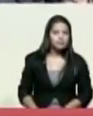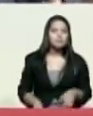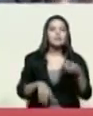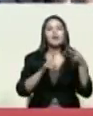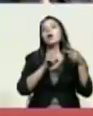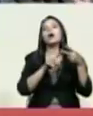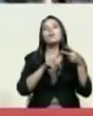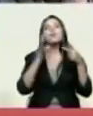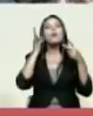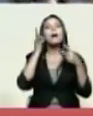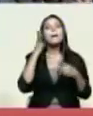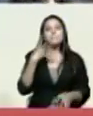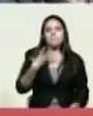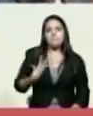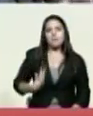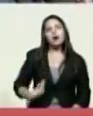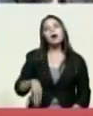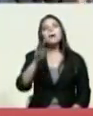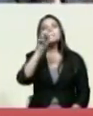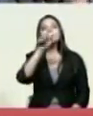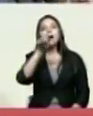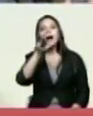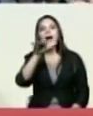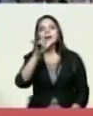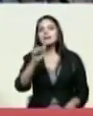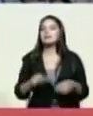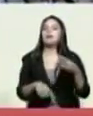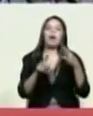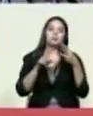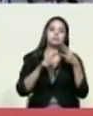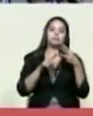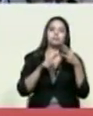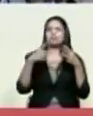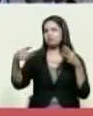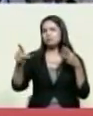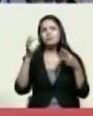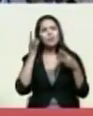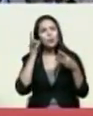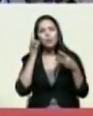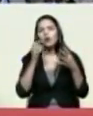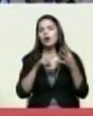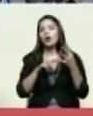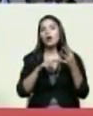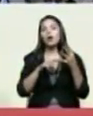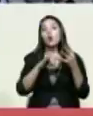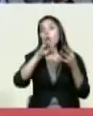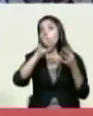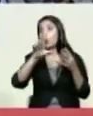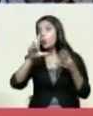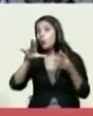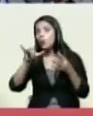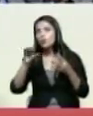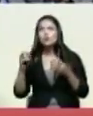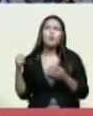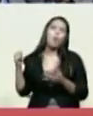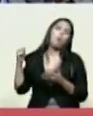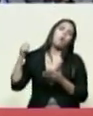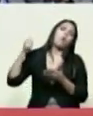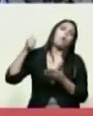Escuchen a María León, a Maralís Pérez Mercano, escuchen a Julio Escalona, son luchadores de toda la